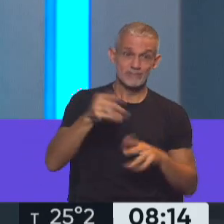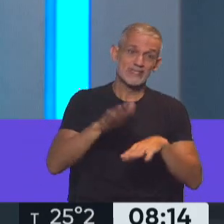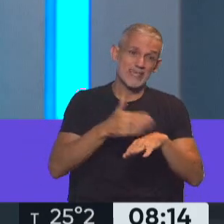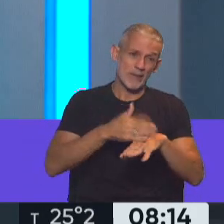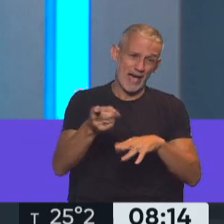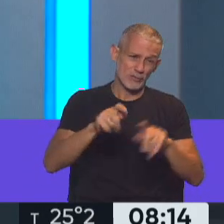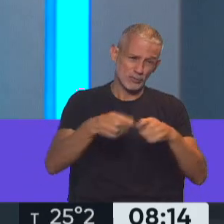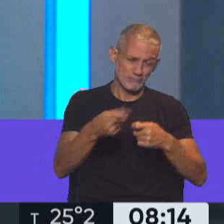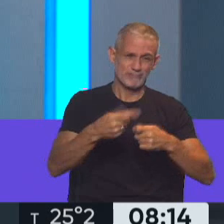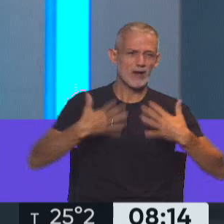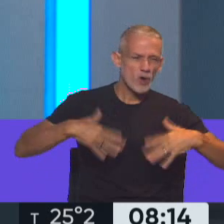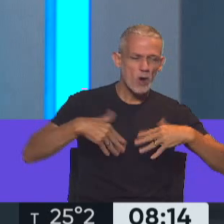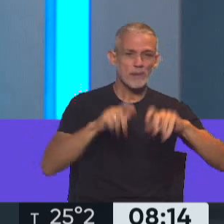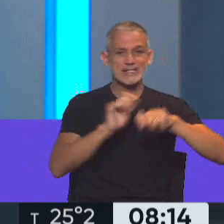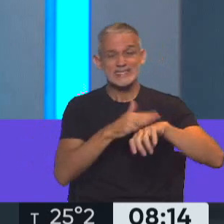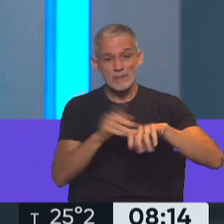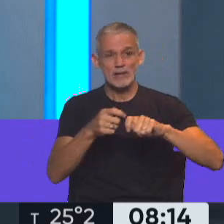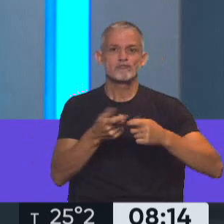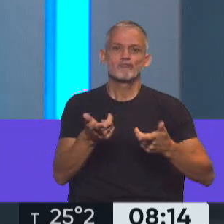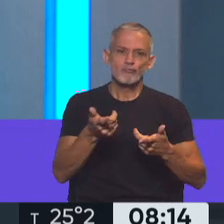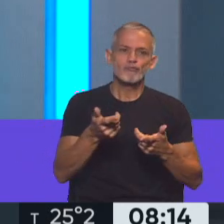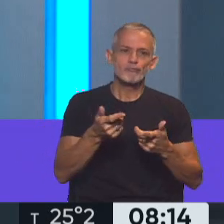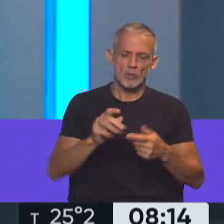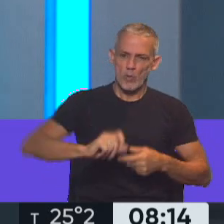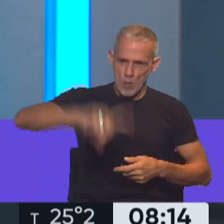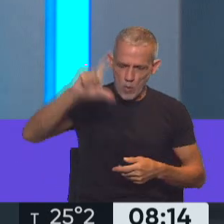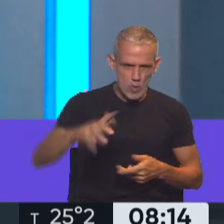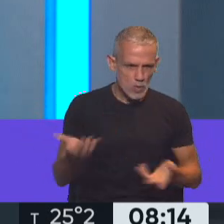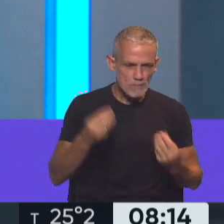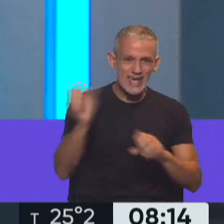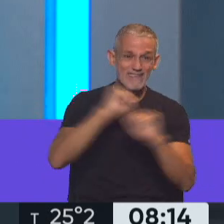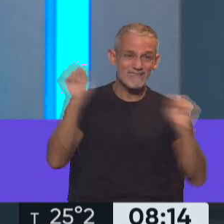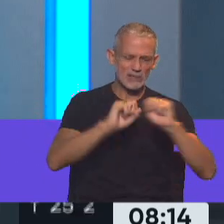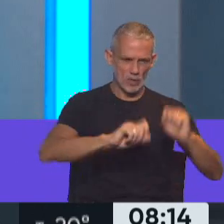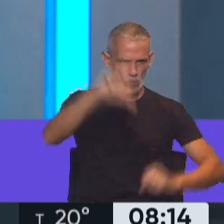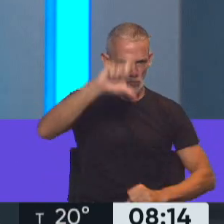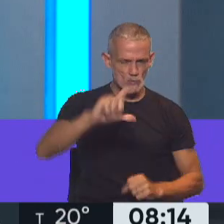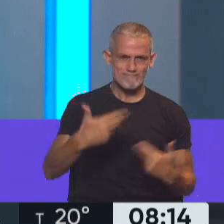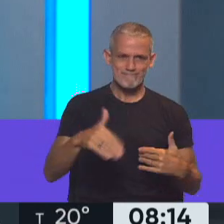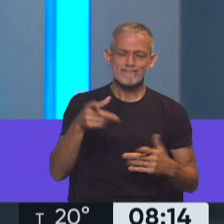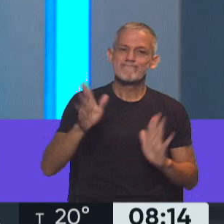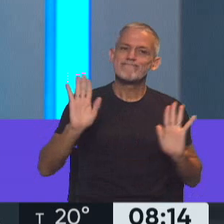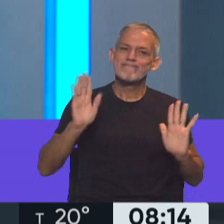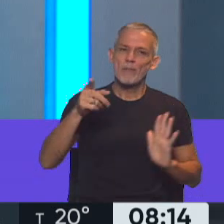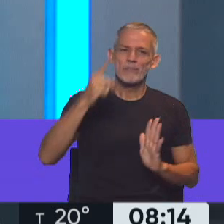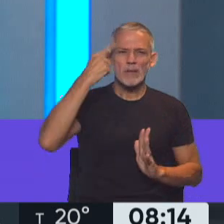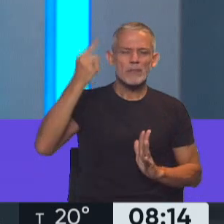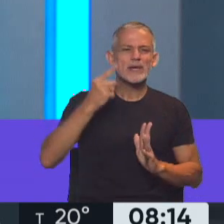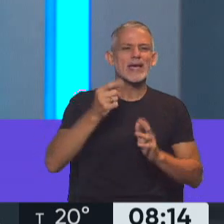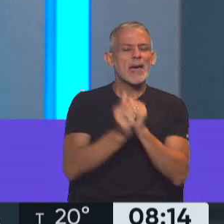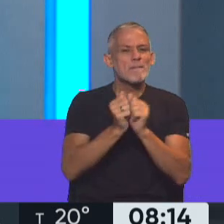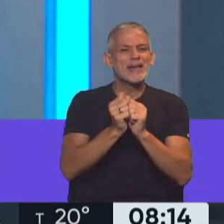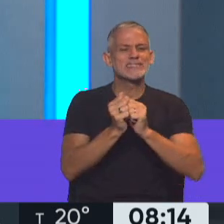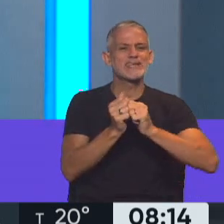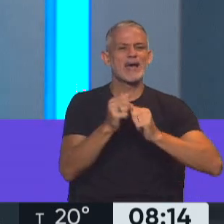calzado, indumentaria y calzado fue uno de los rubros que más subió, si uno mira el índice de inflación. ¿Qué rol crees que tiene ahí el sector pyme